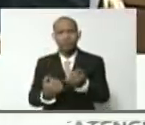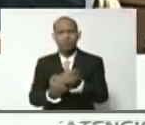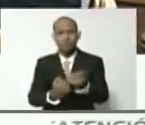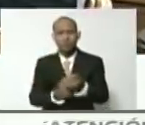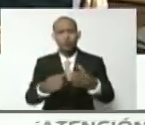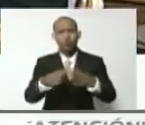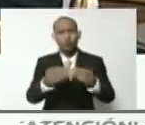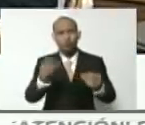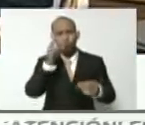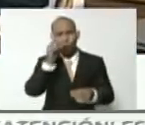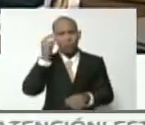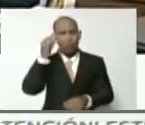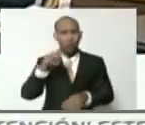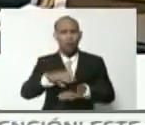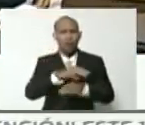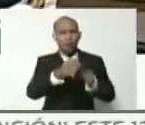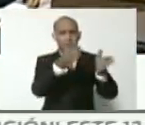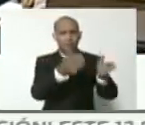sus ministros